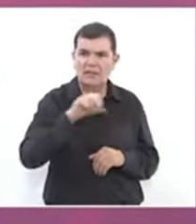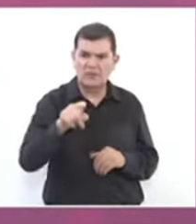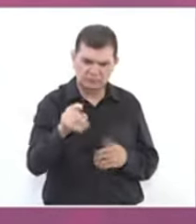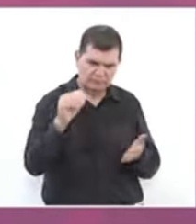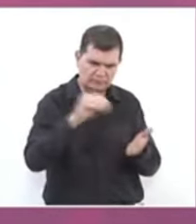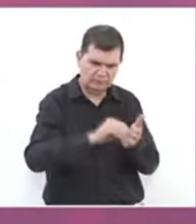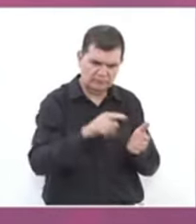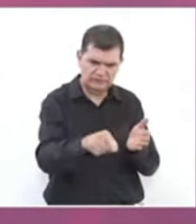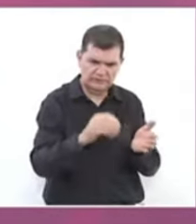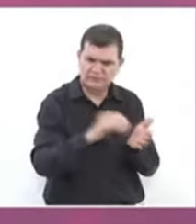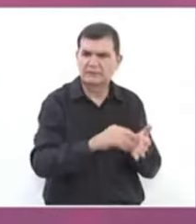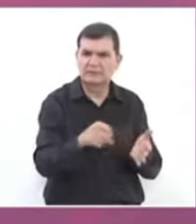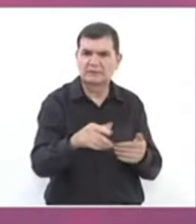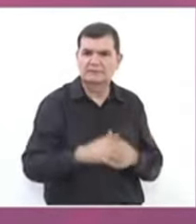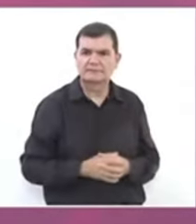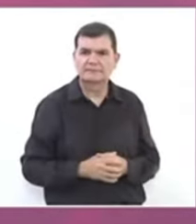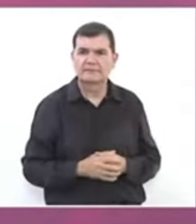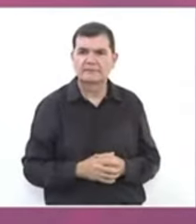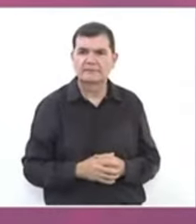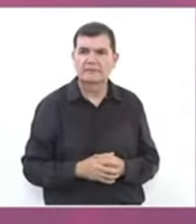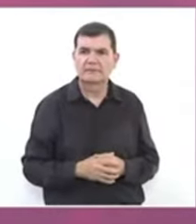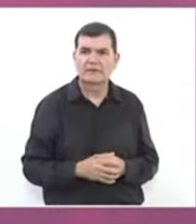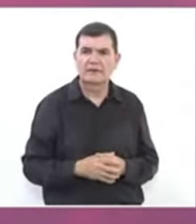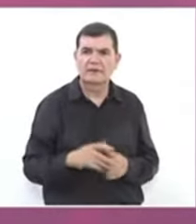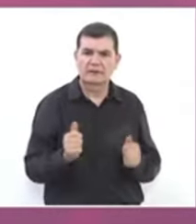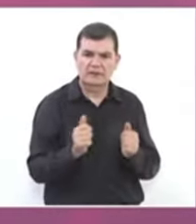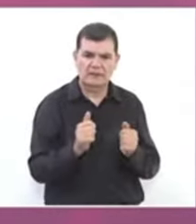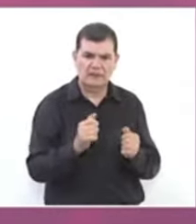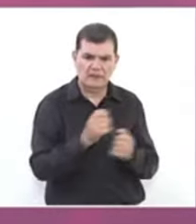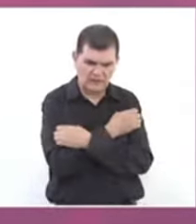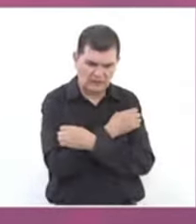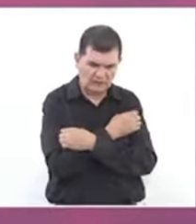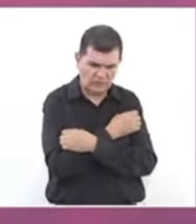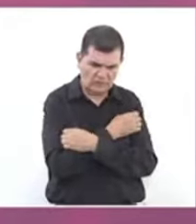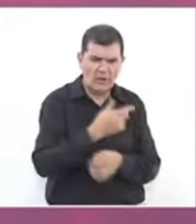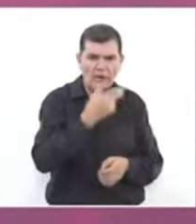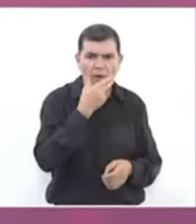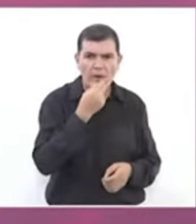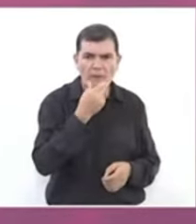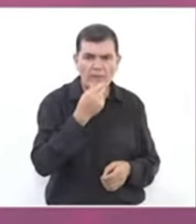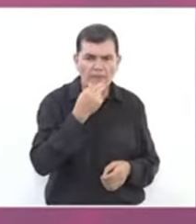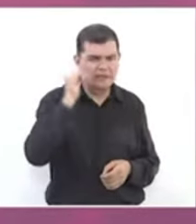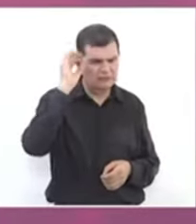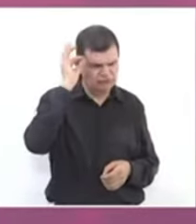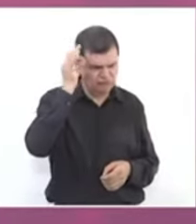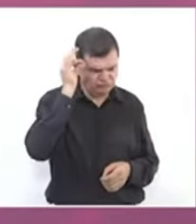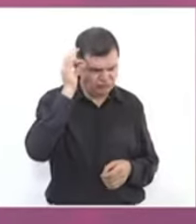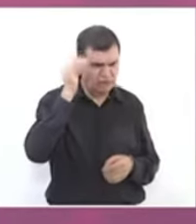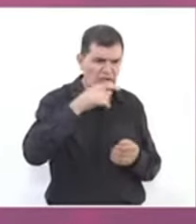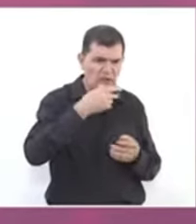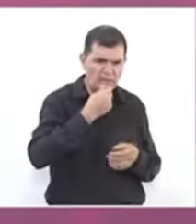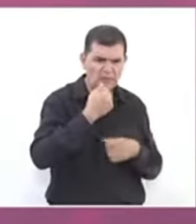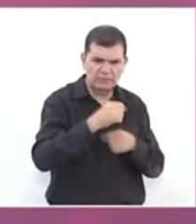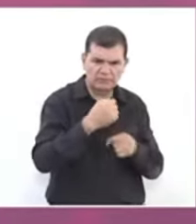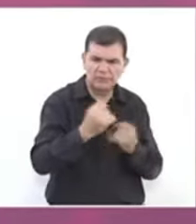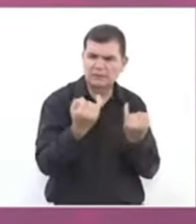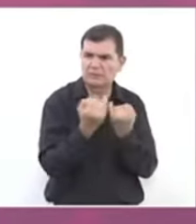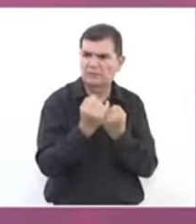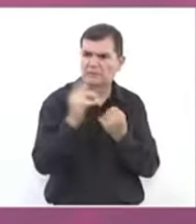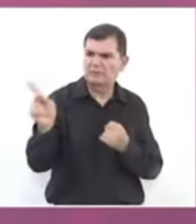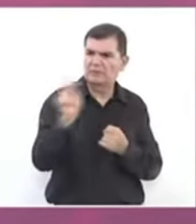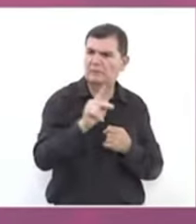vecinos, de los conocidos. Y si tienes alguna duda o pregunta, déjame en la cajita de los comentarios. Escuchemos los